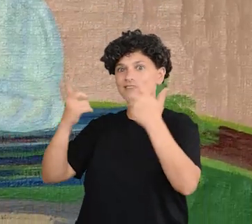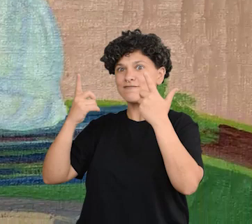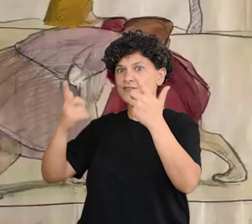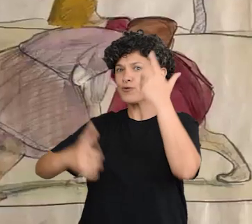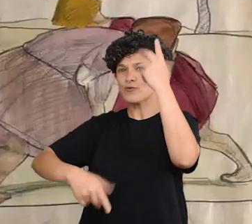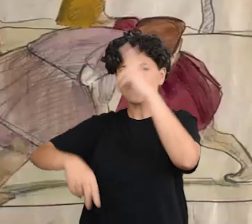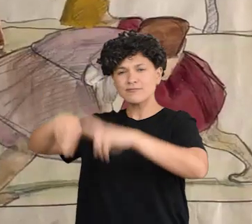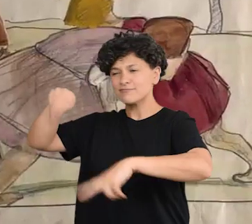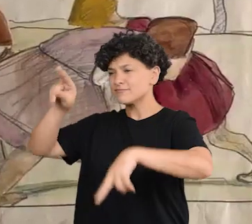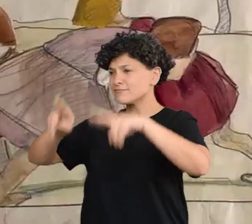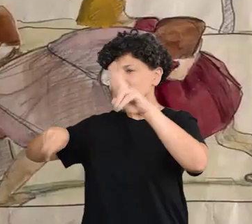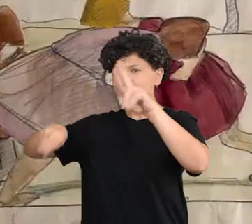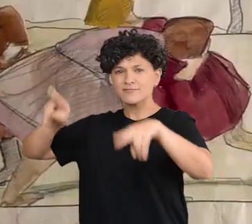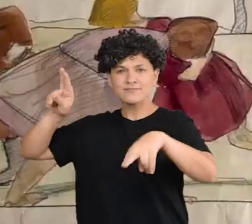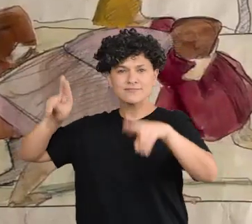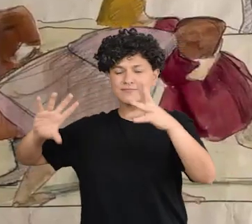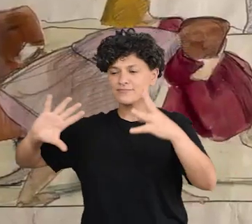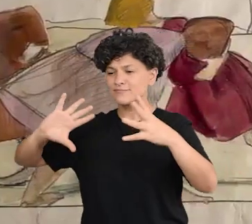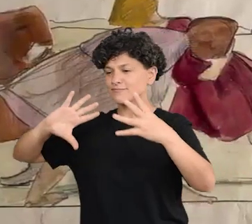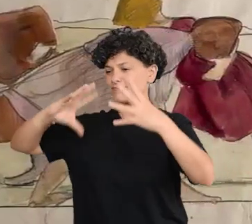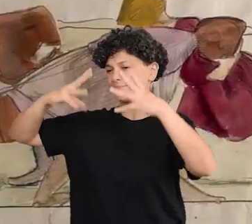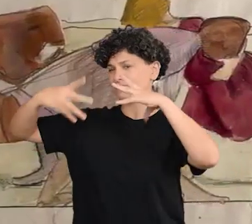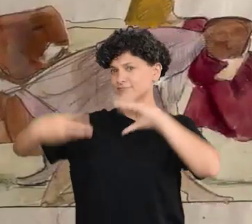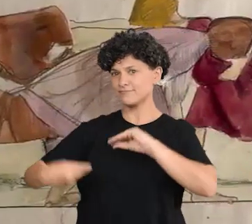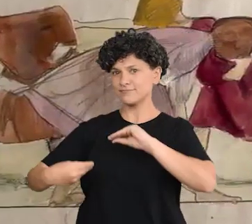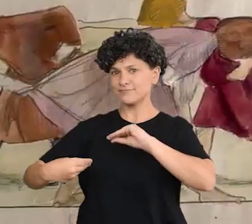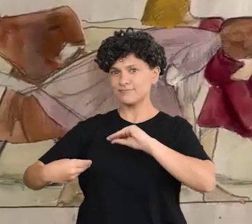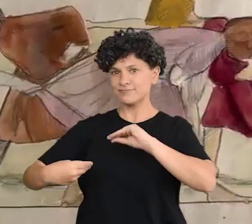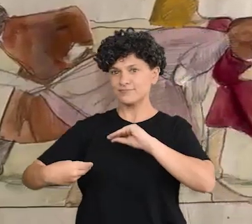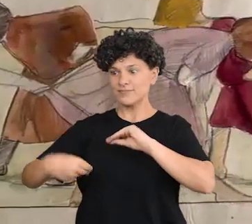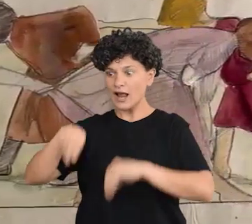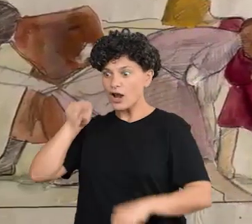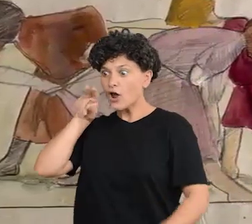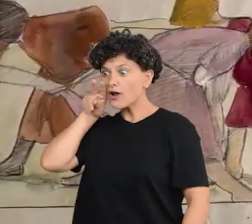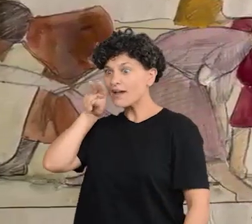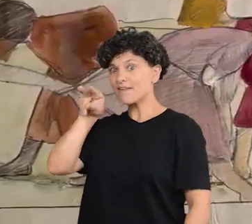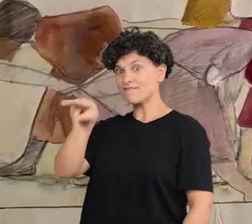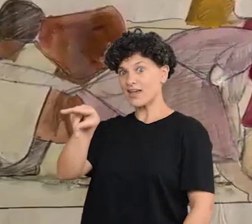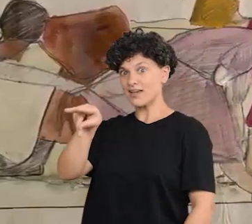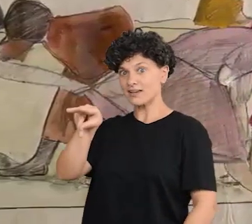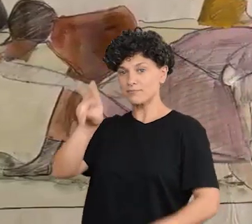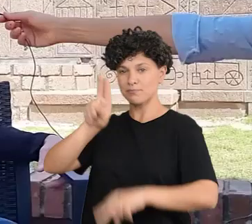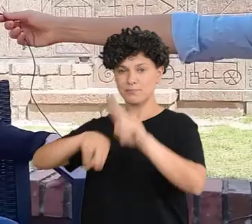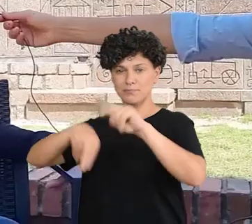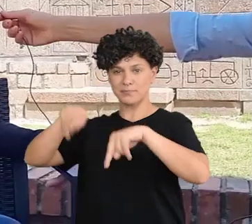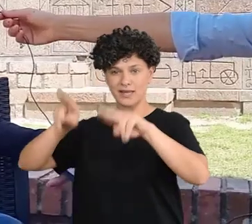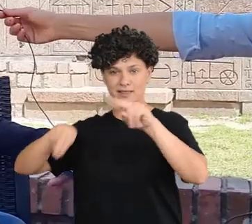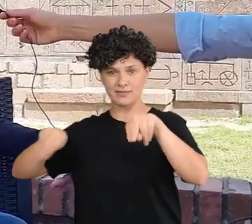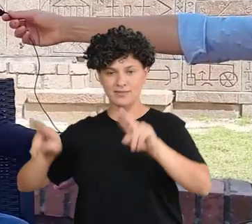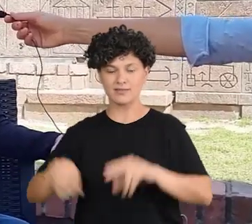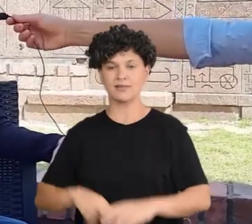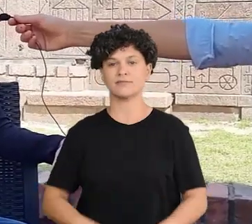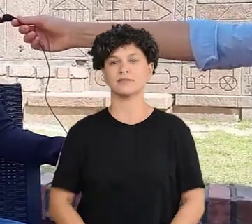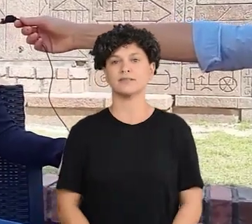algarabía que ella interpreta a través de la vista,